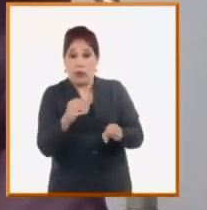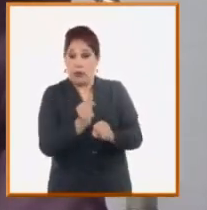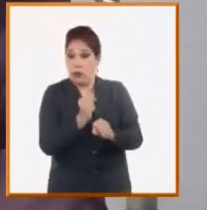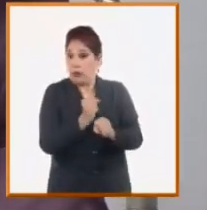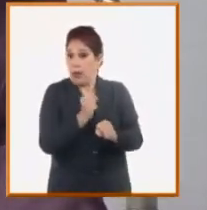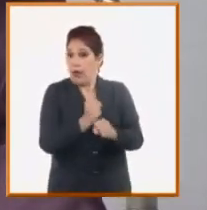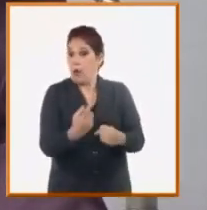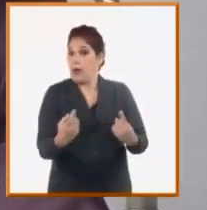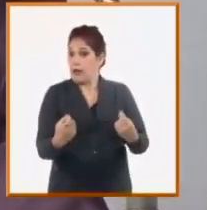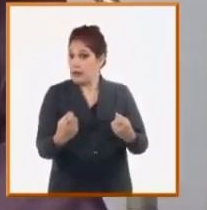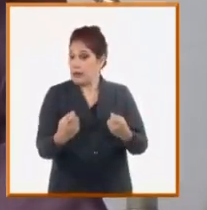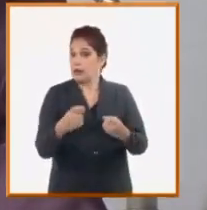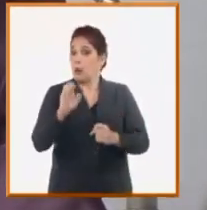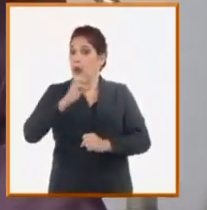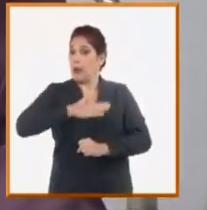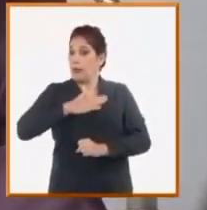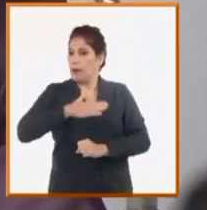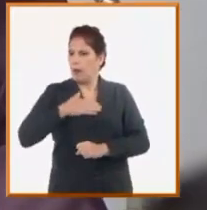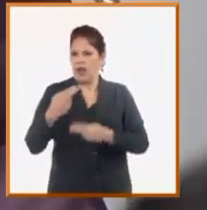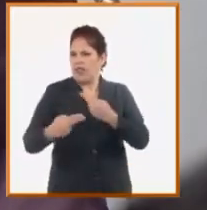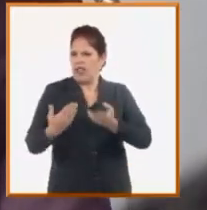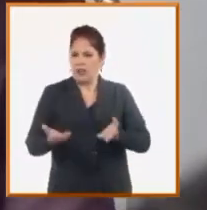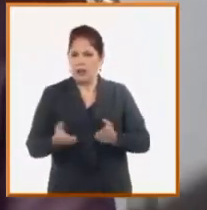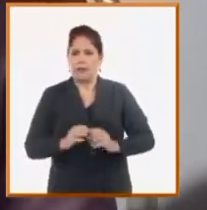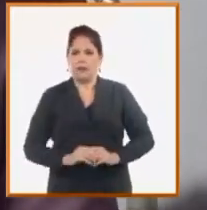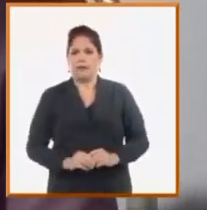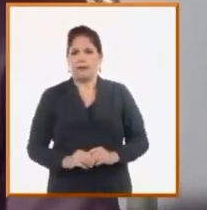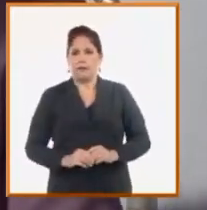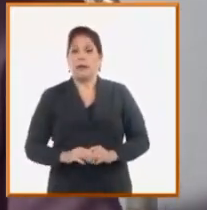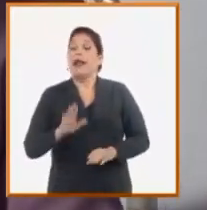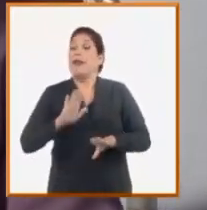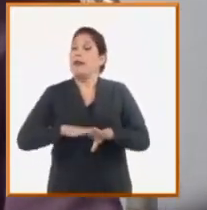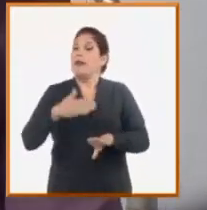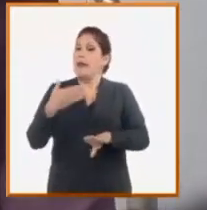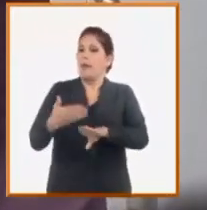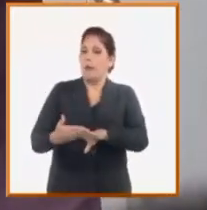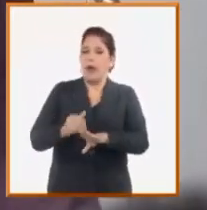que necesitan la forma de gestión no estatal, para que después no